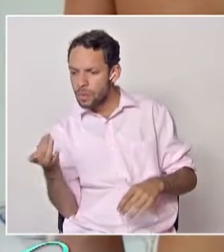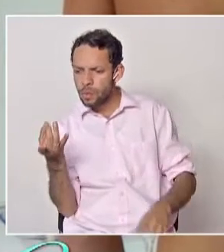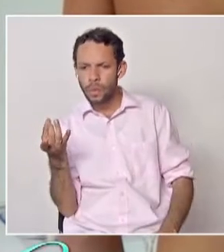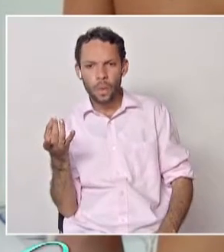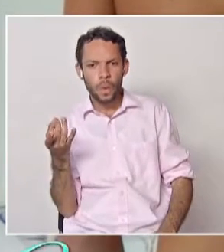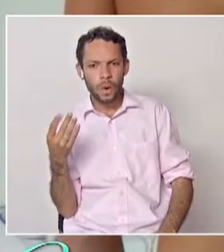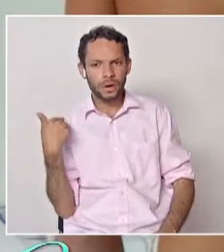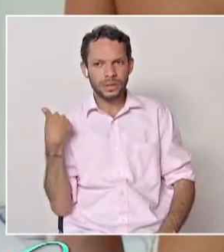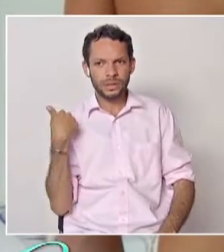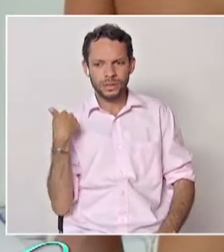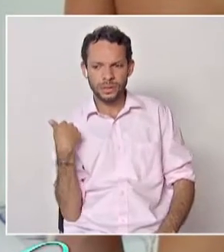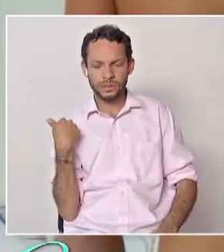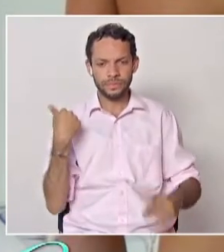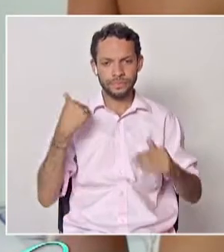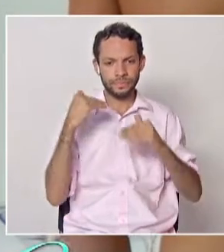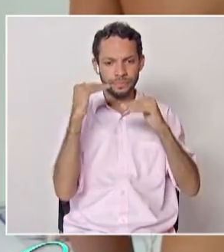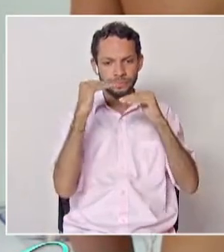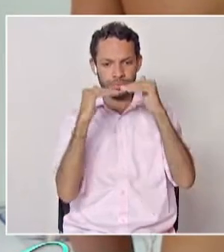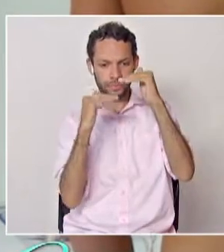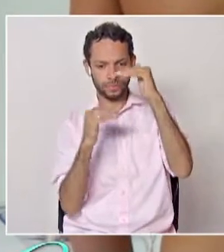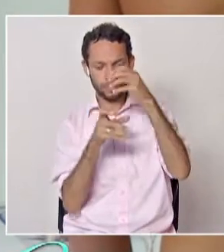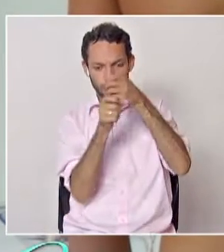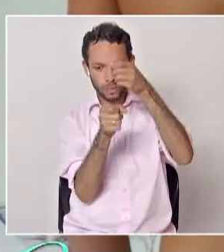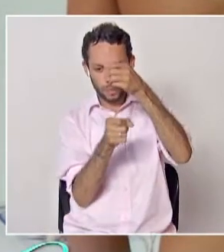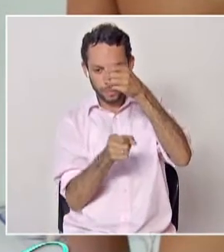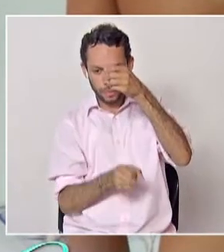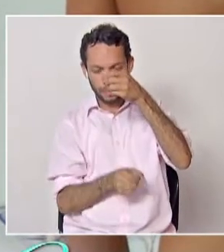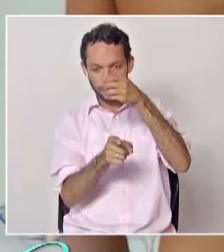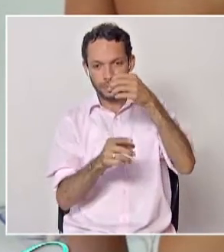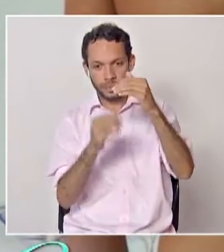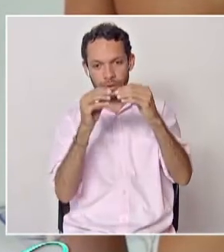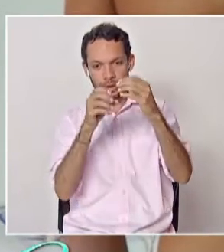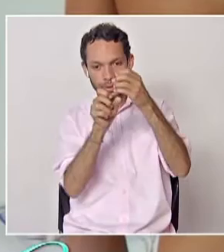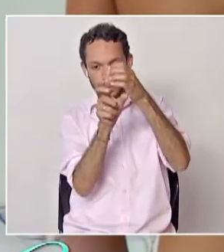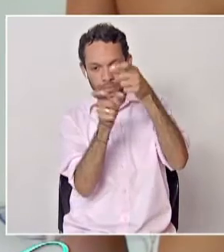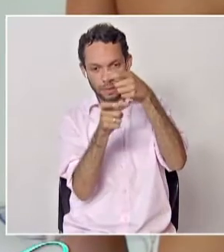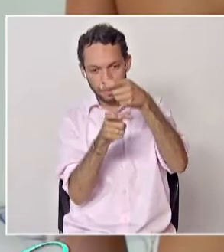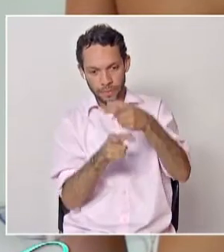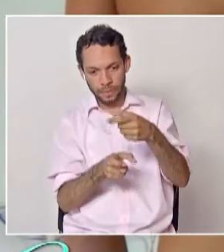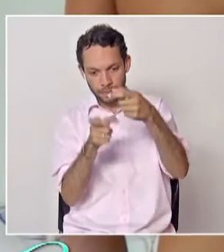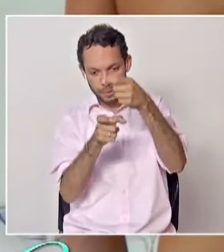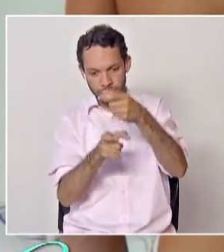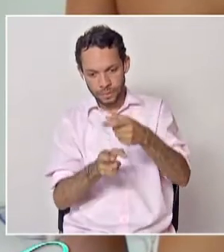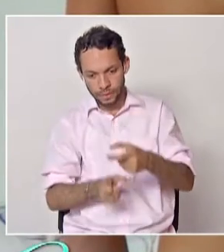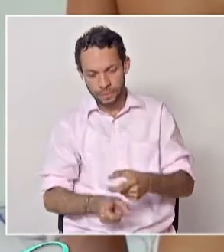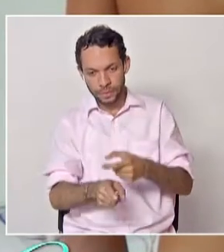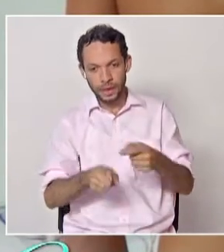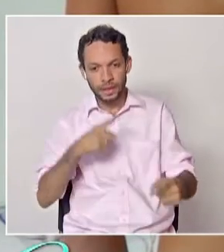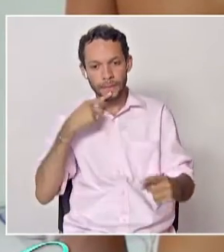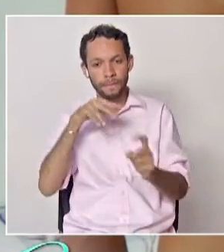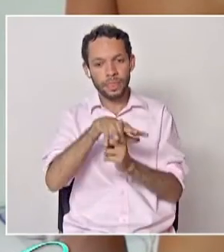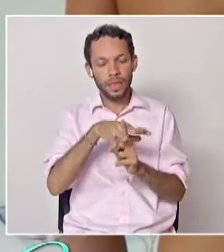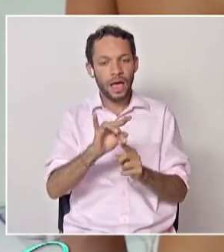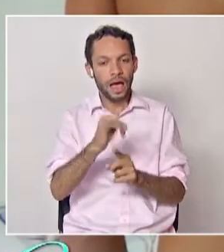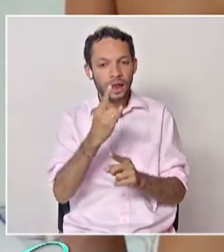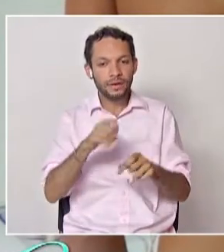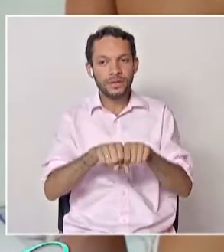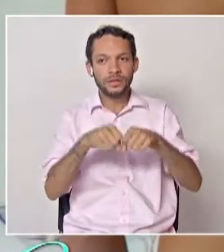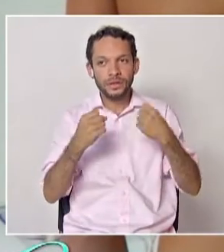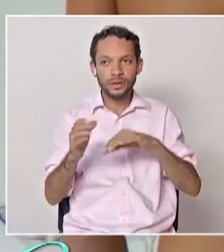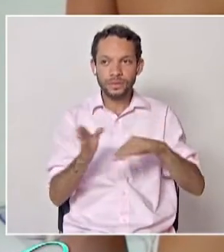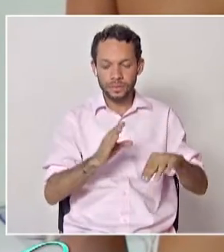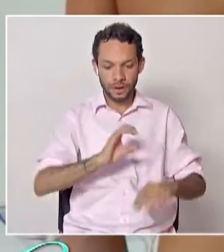lumbal no siempre es columna, hemos encontrado cálculos renales y pues ya el tratamiento es de un manejo completamente diferente.